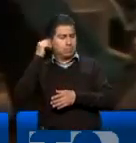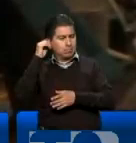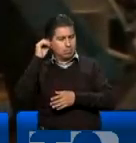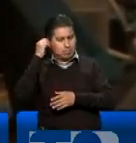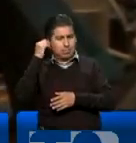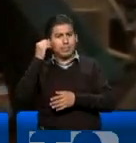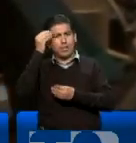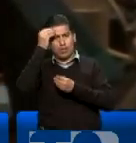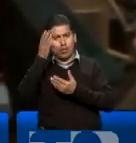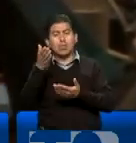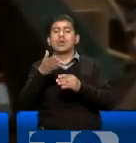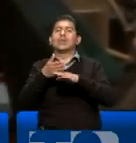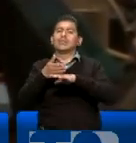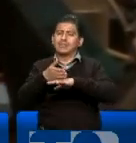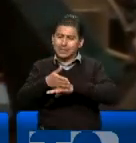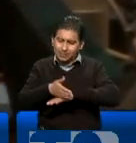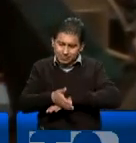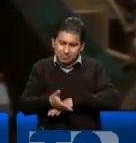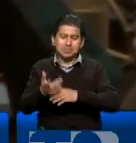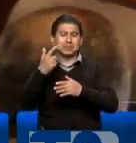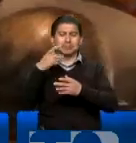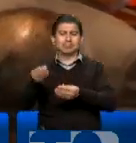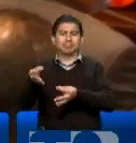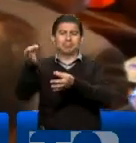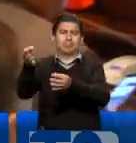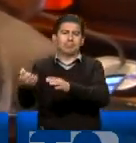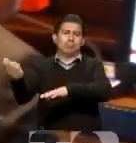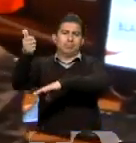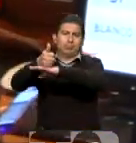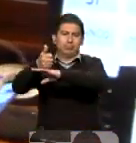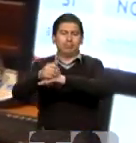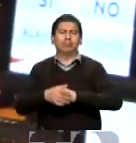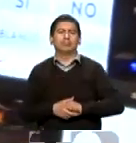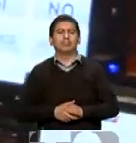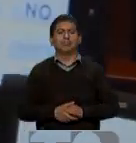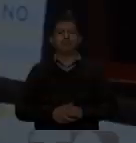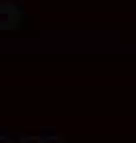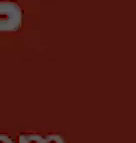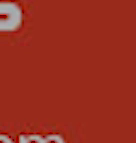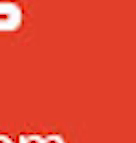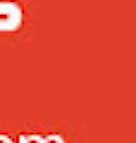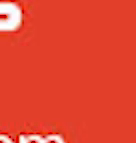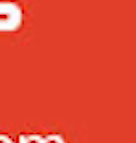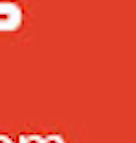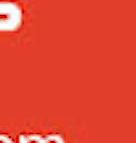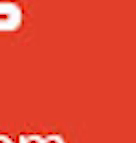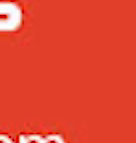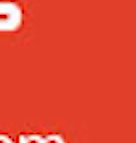remitido a las autoridades pertinentes. En Quito, Andrea Samaniego, 24 horas.